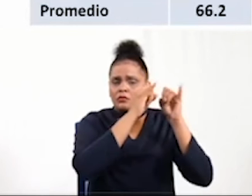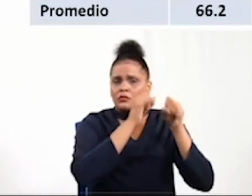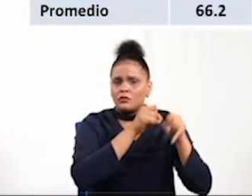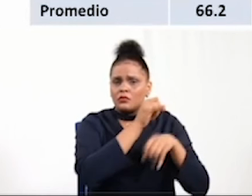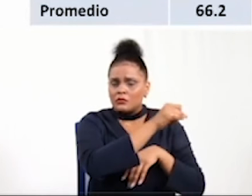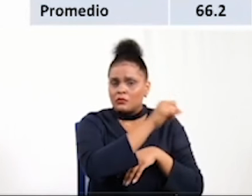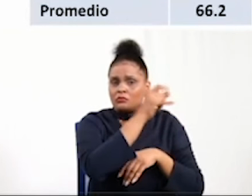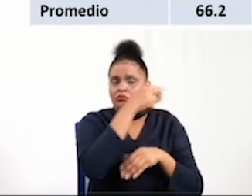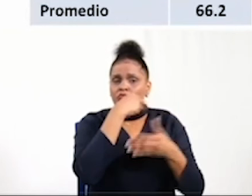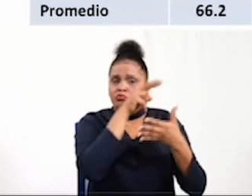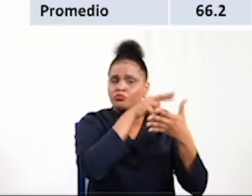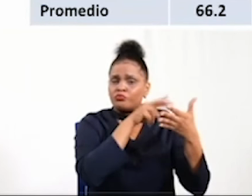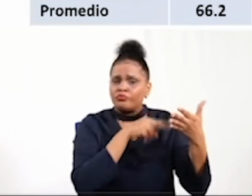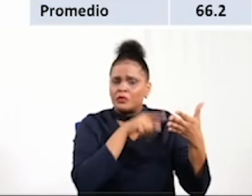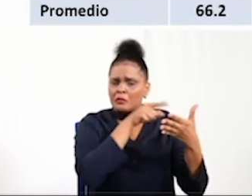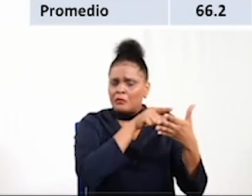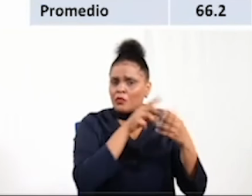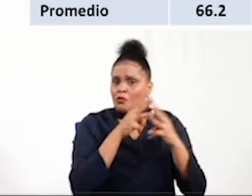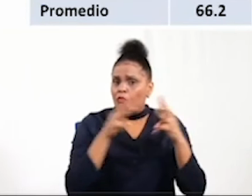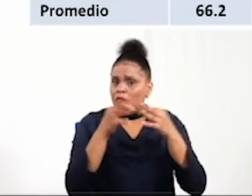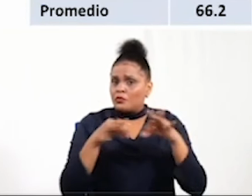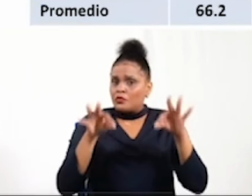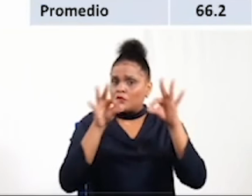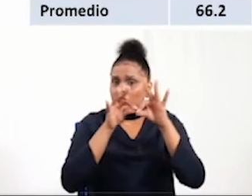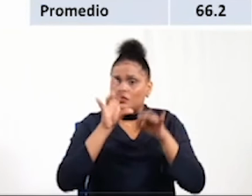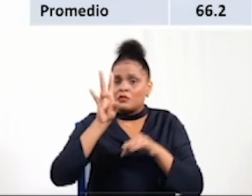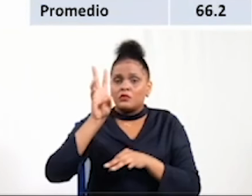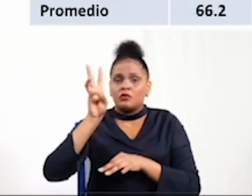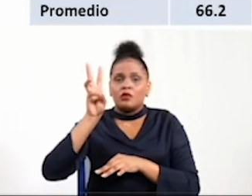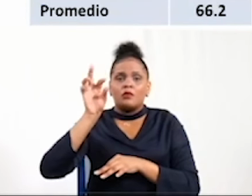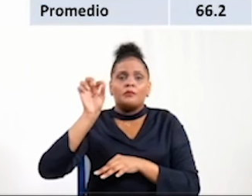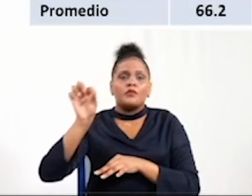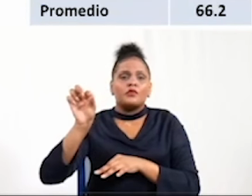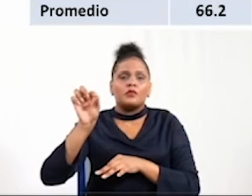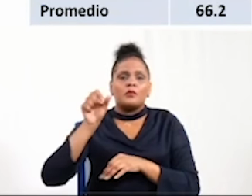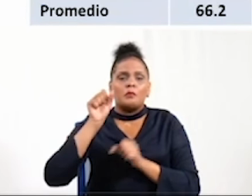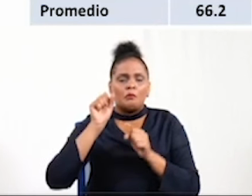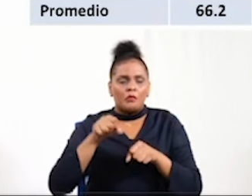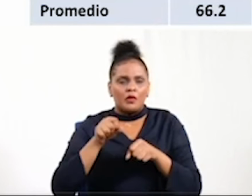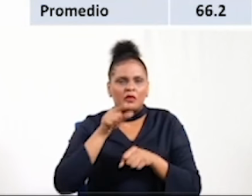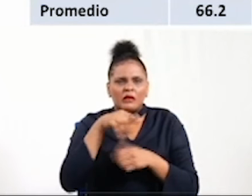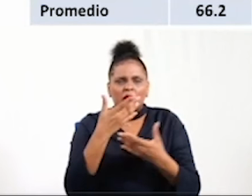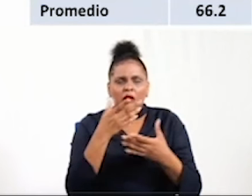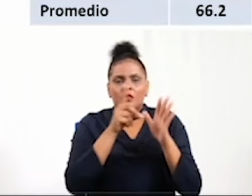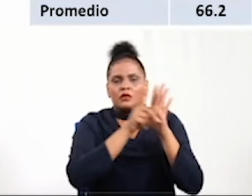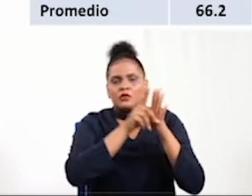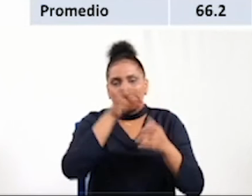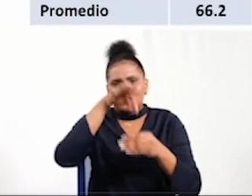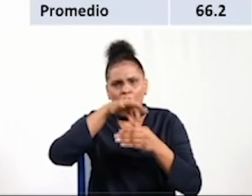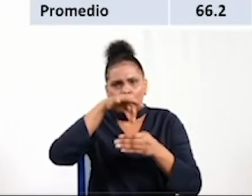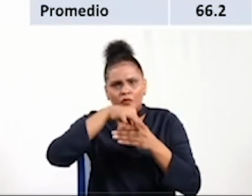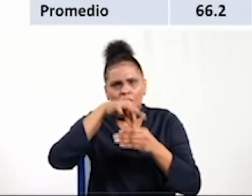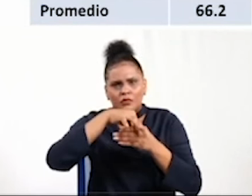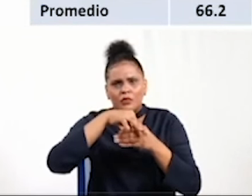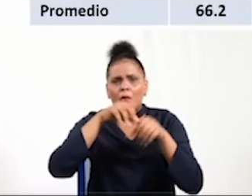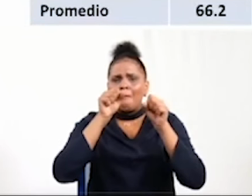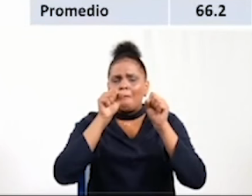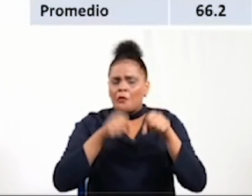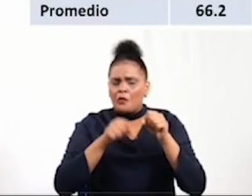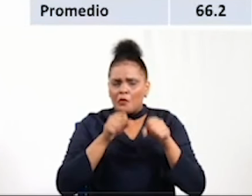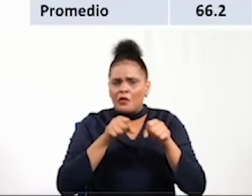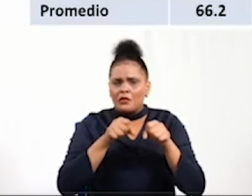de también un puntaje interesante de 66 puntos en el tema del derecho al sufragio tiene una muy buena puntuación